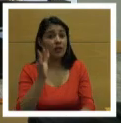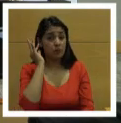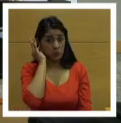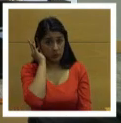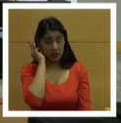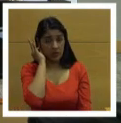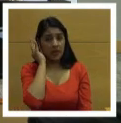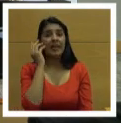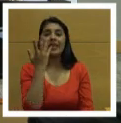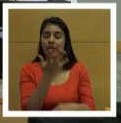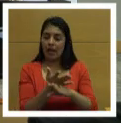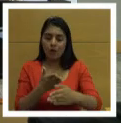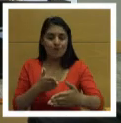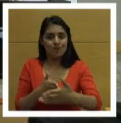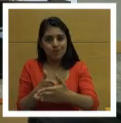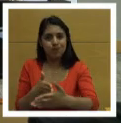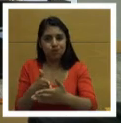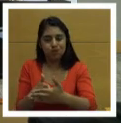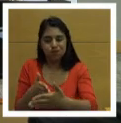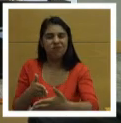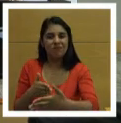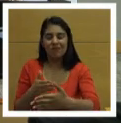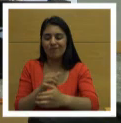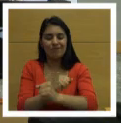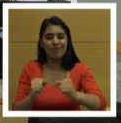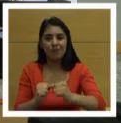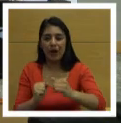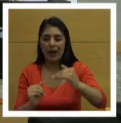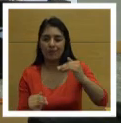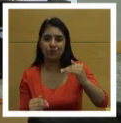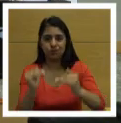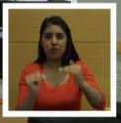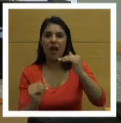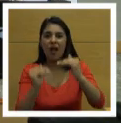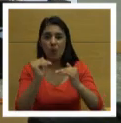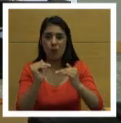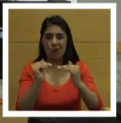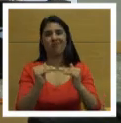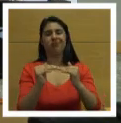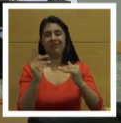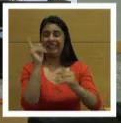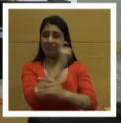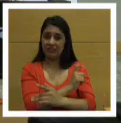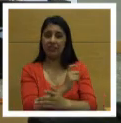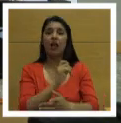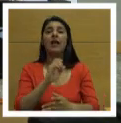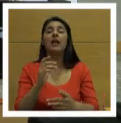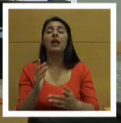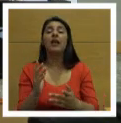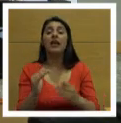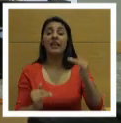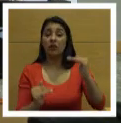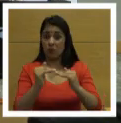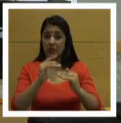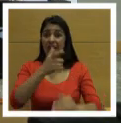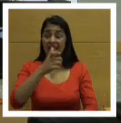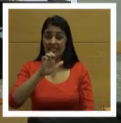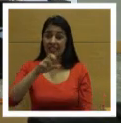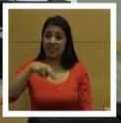erige como un obstáculo para lograr la igualdad de género. La gravedad y extensión del